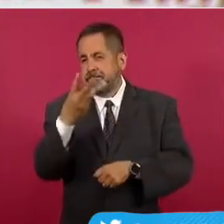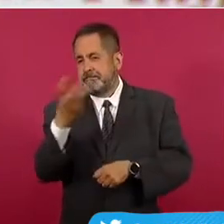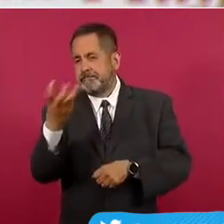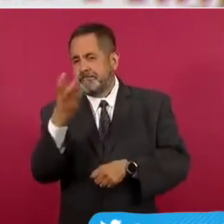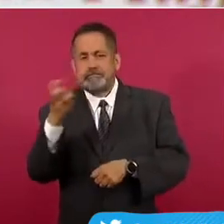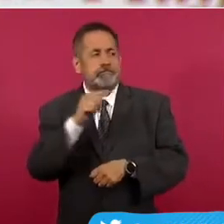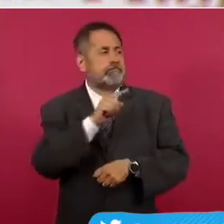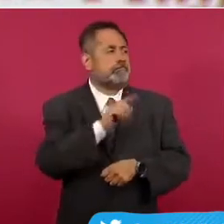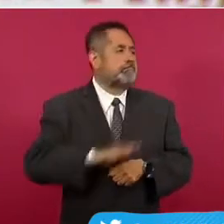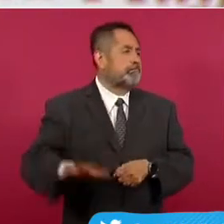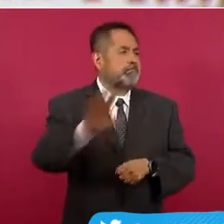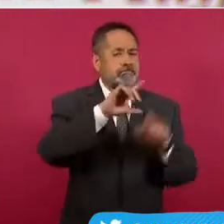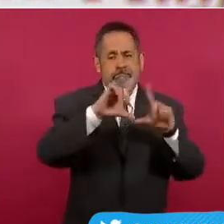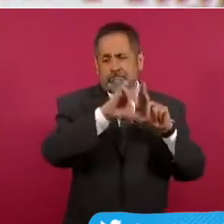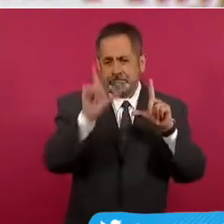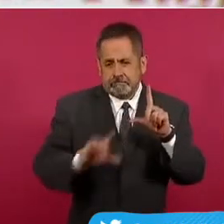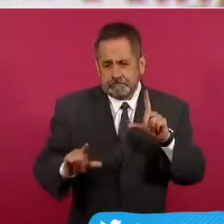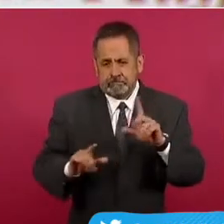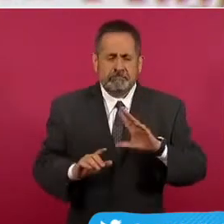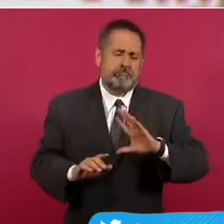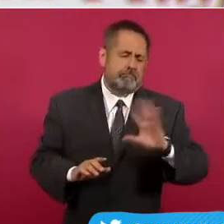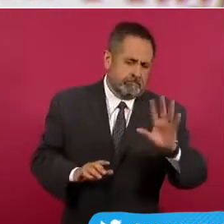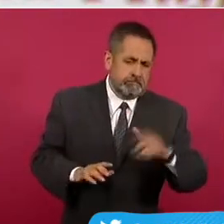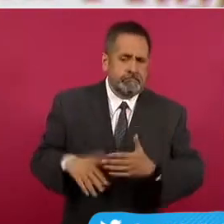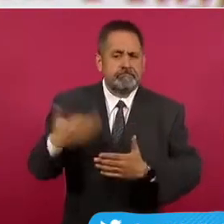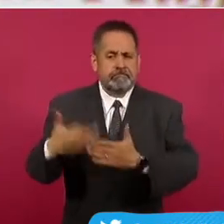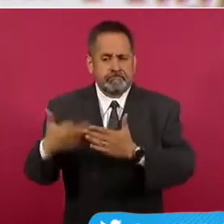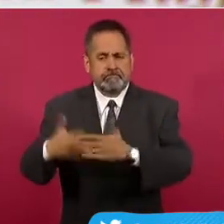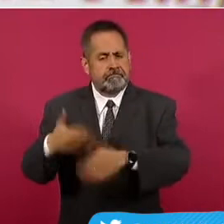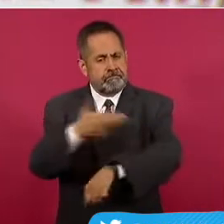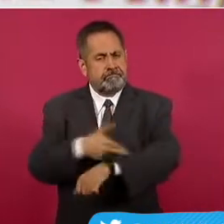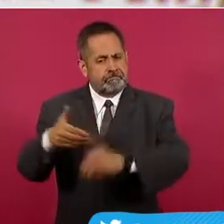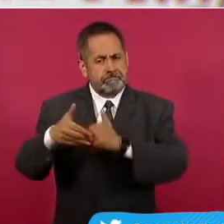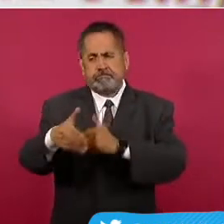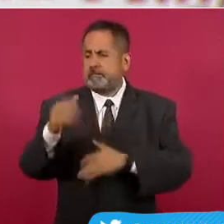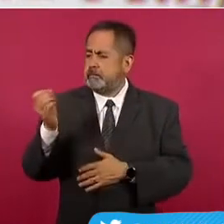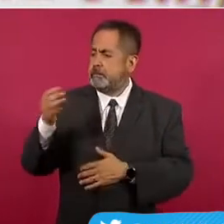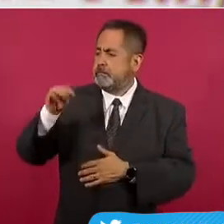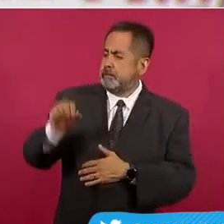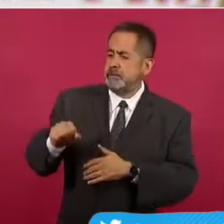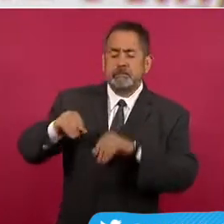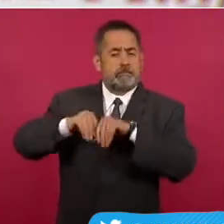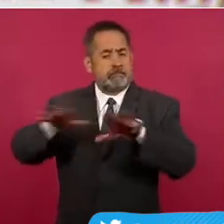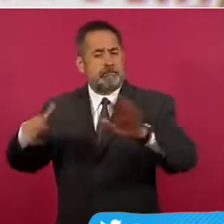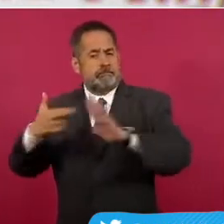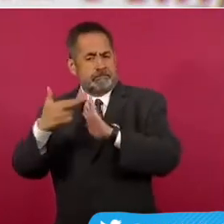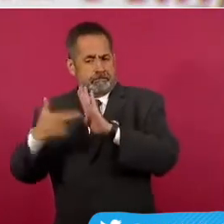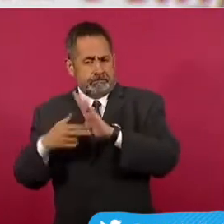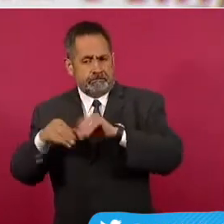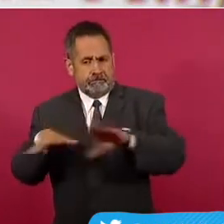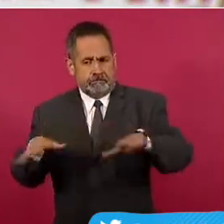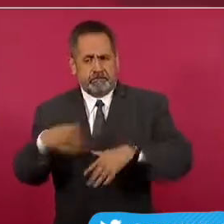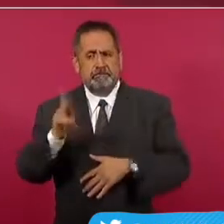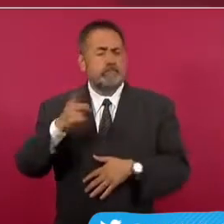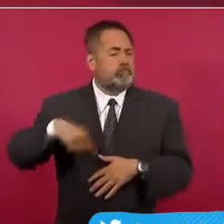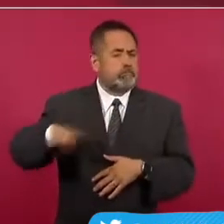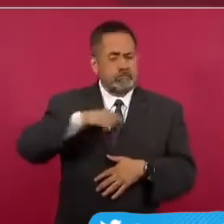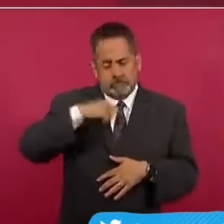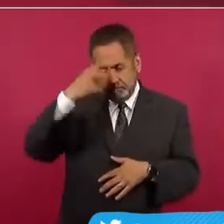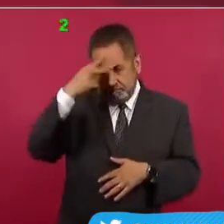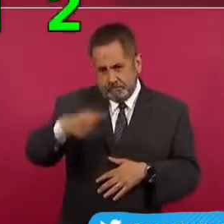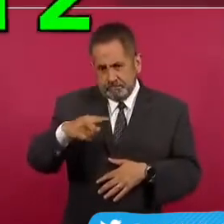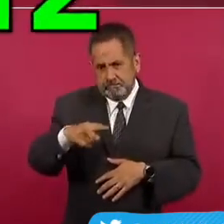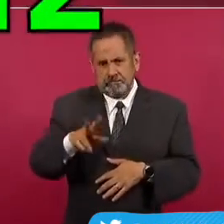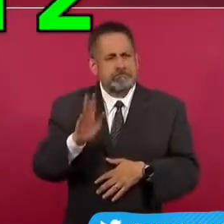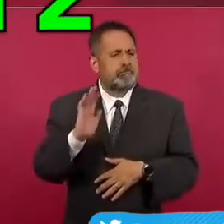días y estar pendiente de la evolución de la enfermedad. En cuanto a la vacunación en México, en todo el país, hay un total de